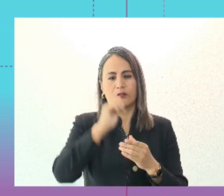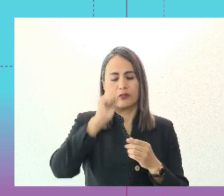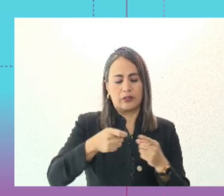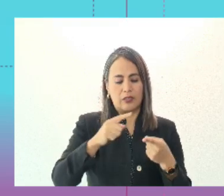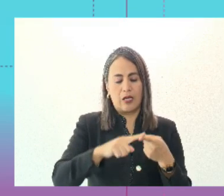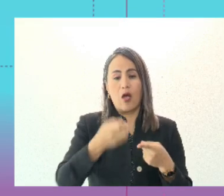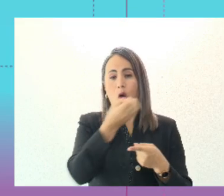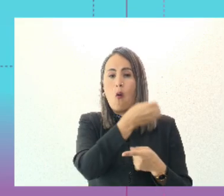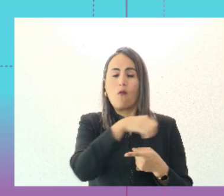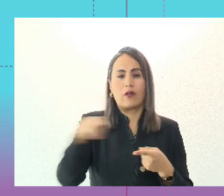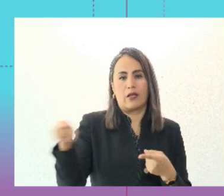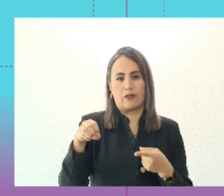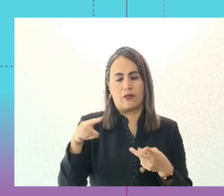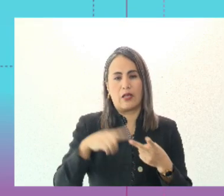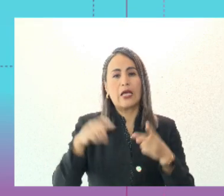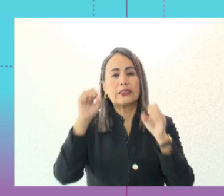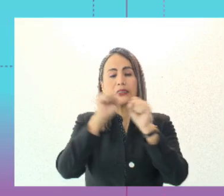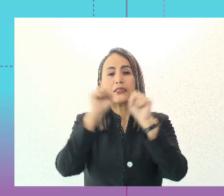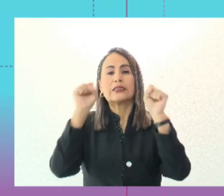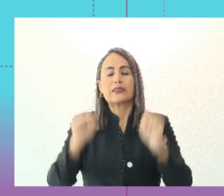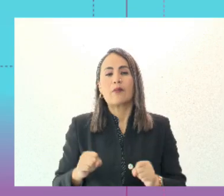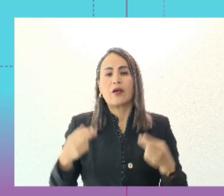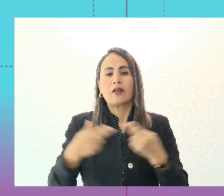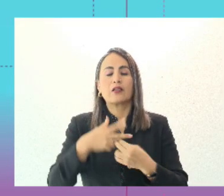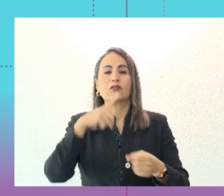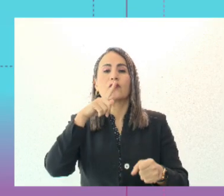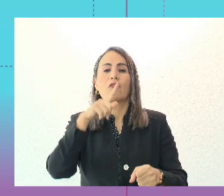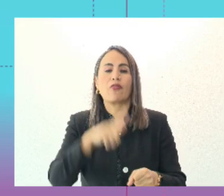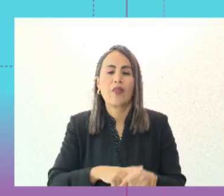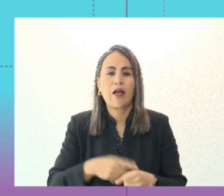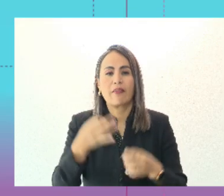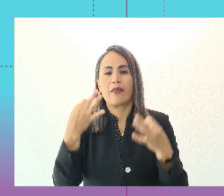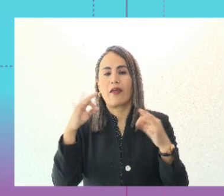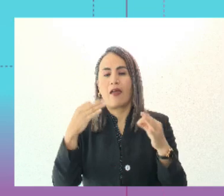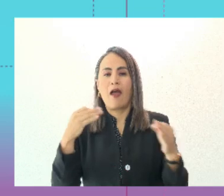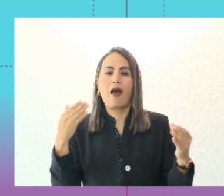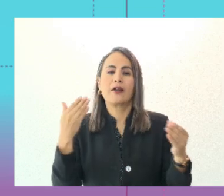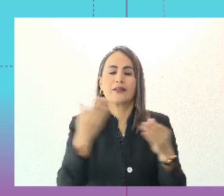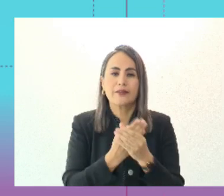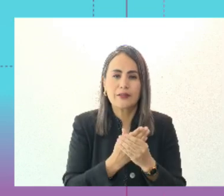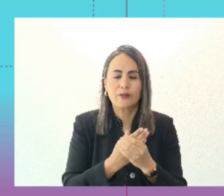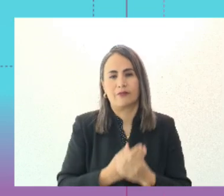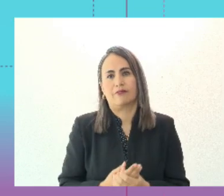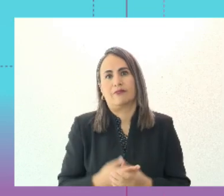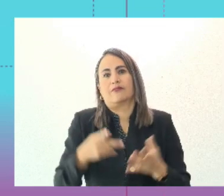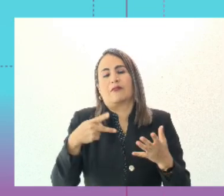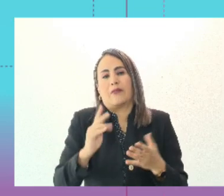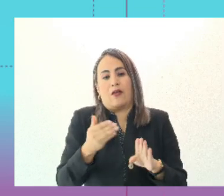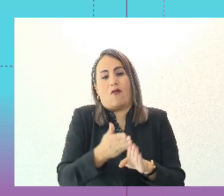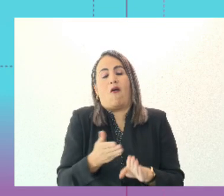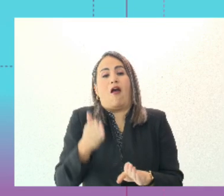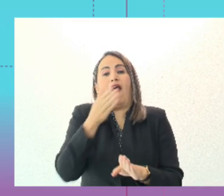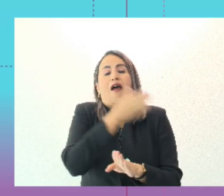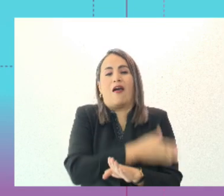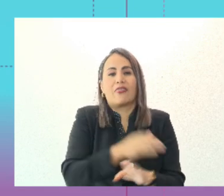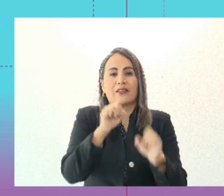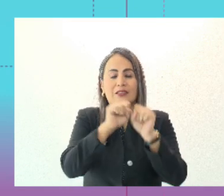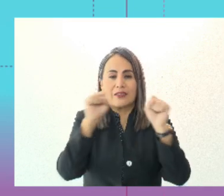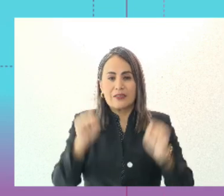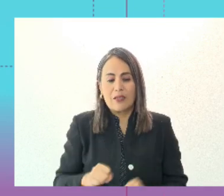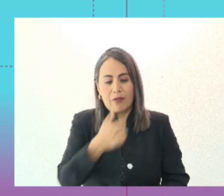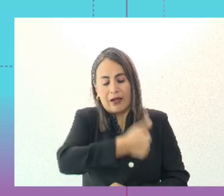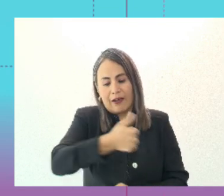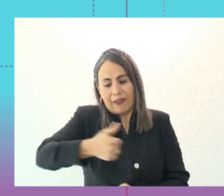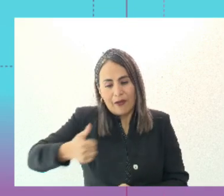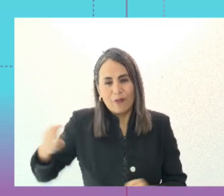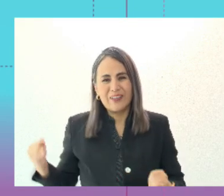de implementar el Sistema Nacional de Archivos. Híjoles, pero para eso necesitamos sistemas institucionales de archivos. Como ya lo dijo Alejandra Ríos en la mañana,